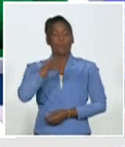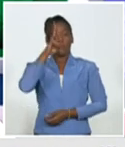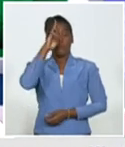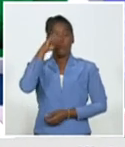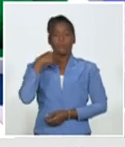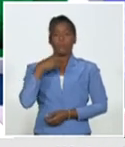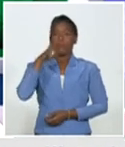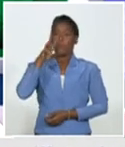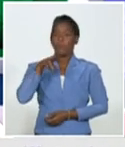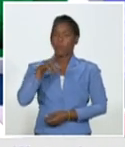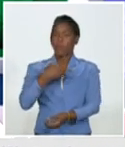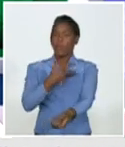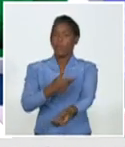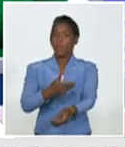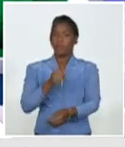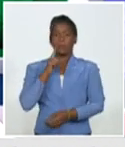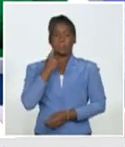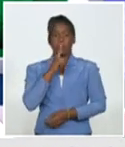el diagnóstico